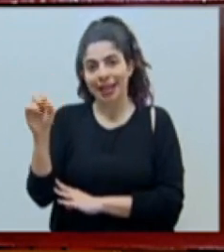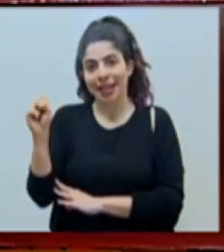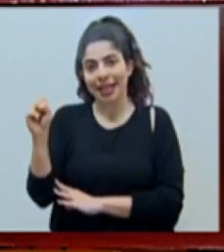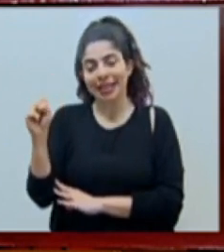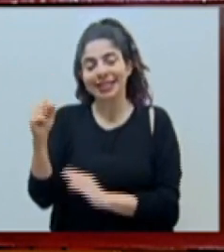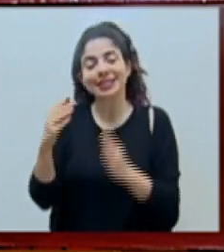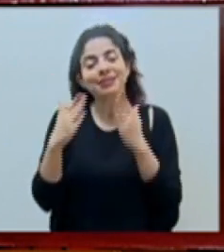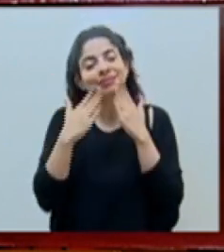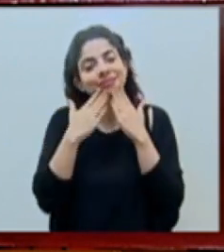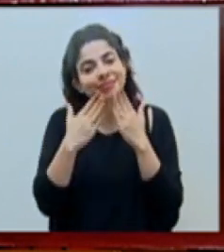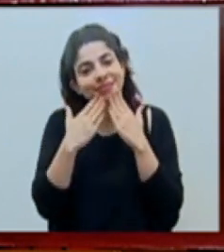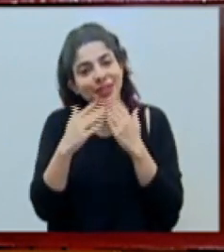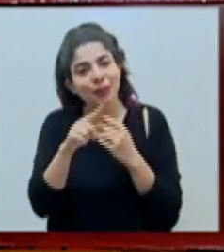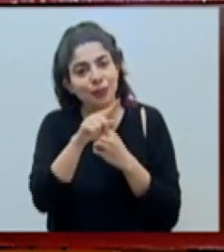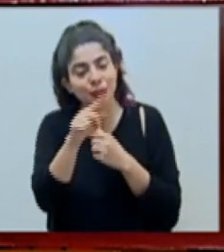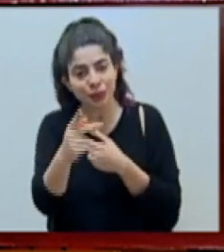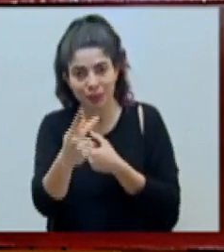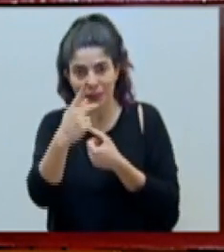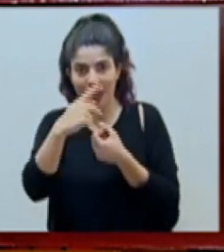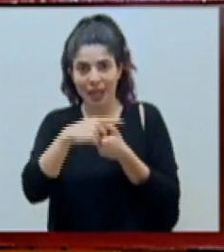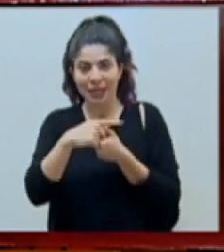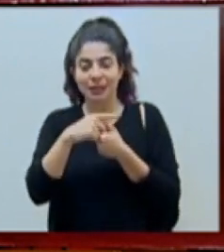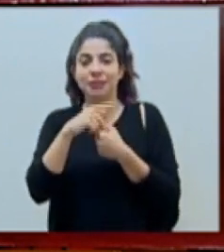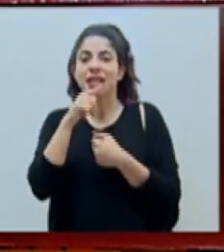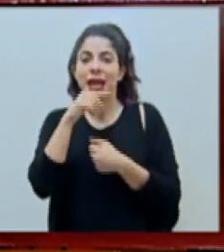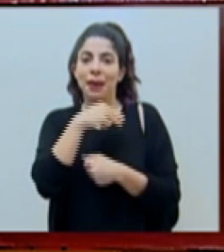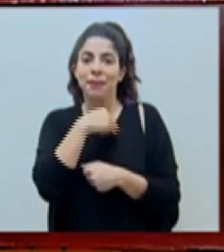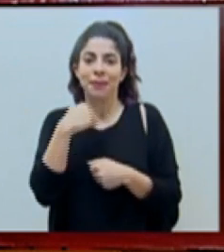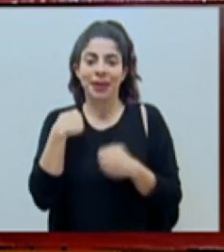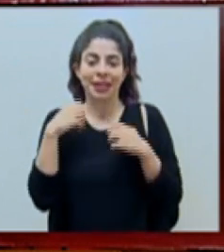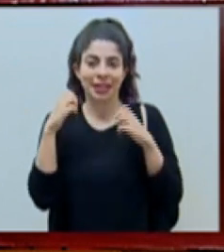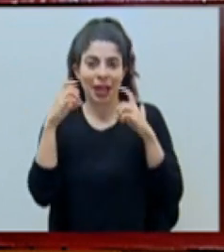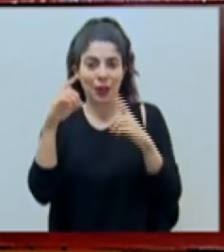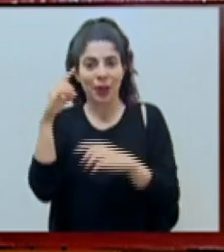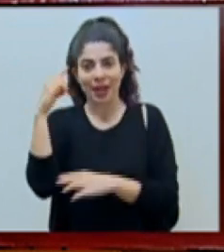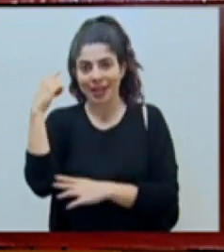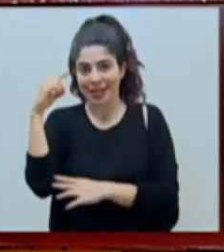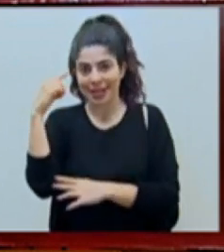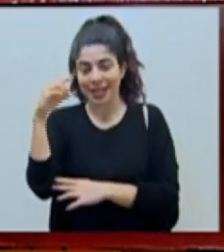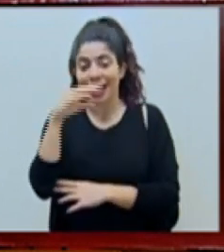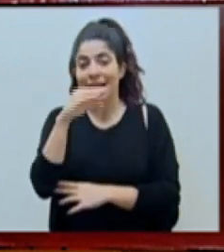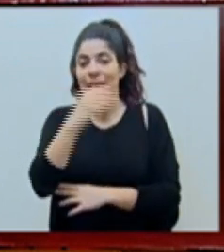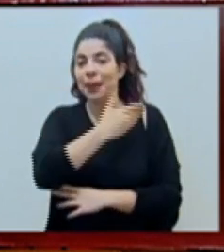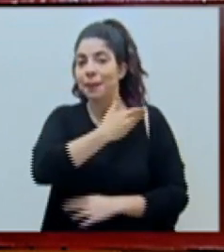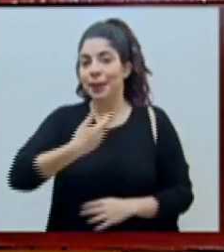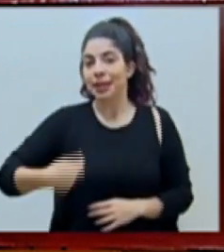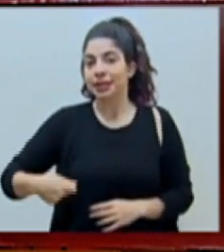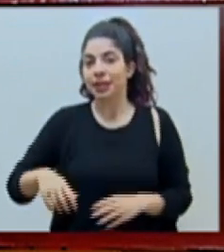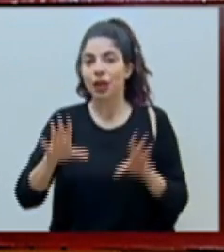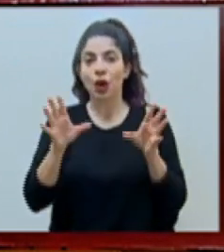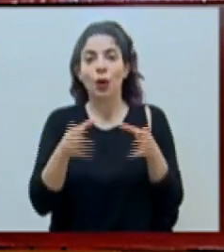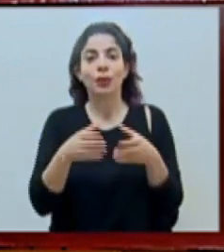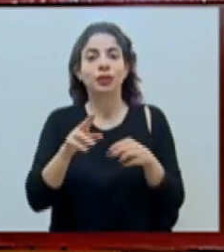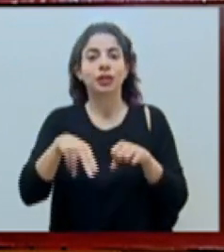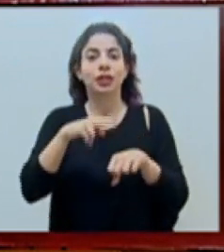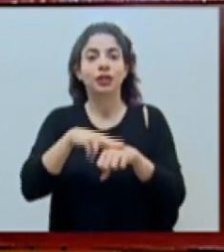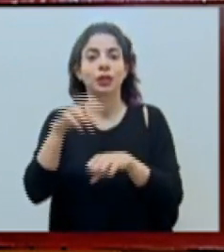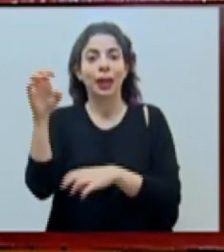presidencia.go.cr/alertas. Agradecemos la participación de la ministra de Educación, la señora Giselle Cruz, y al presidente de la Comisión